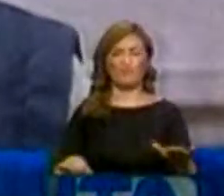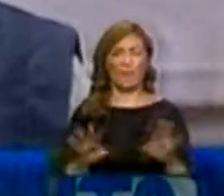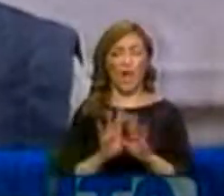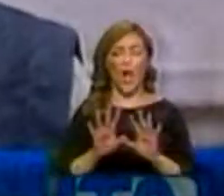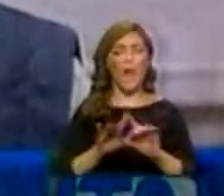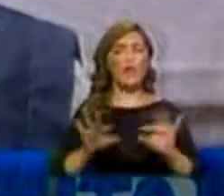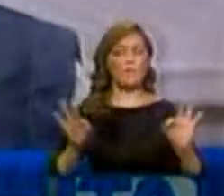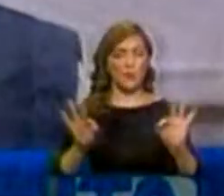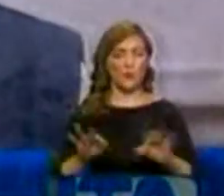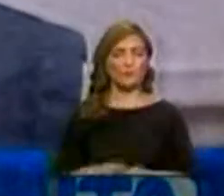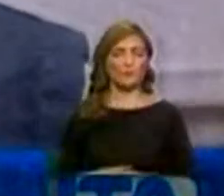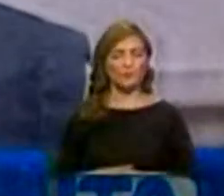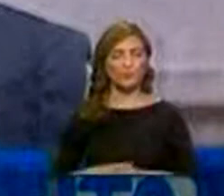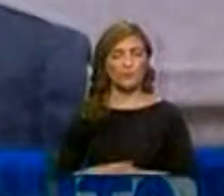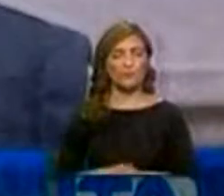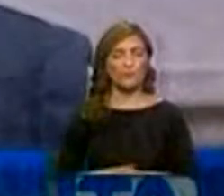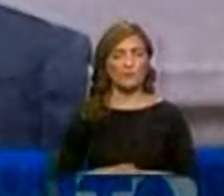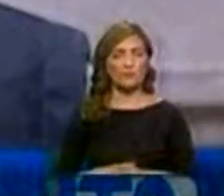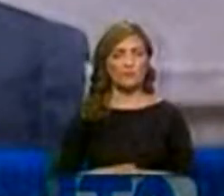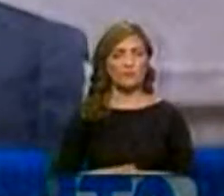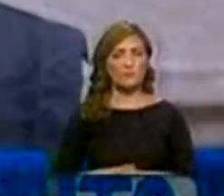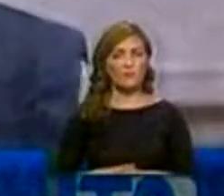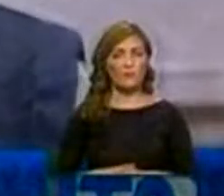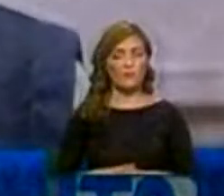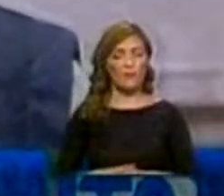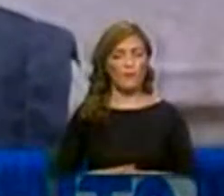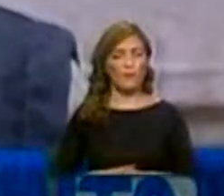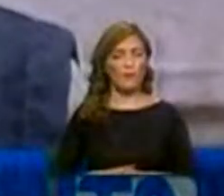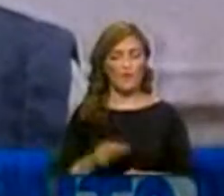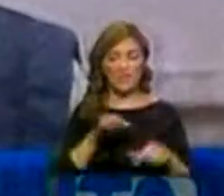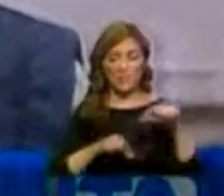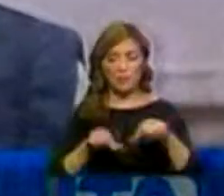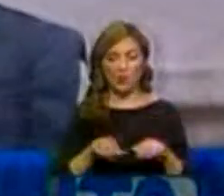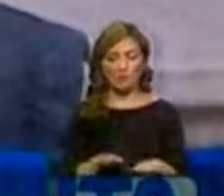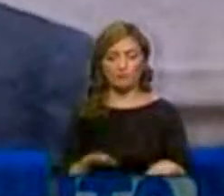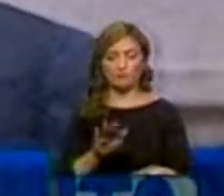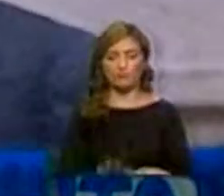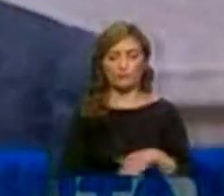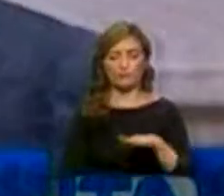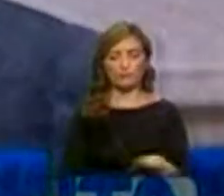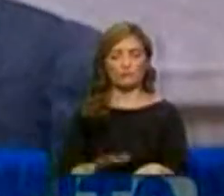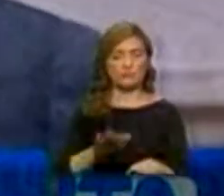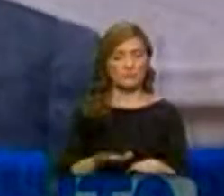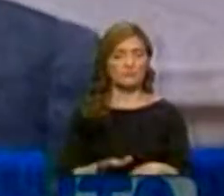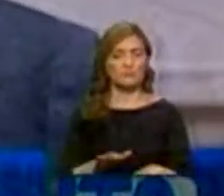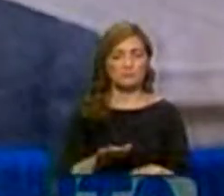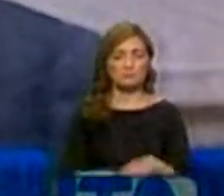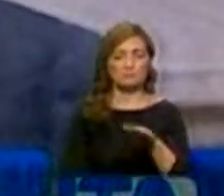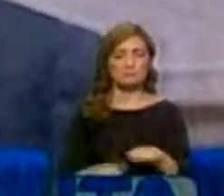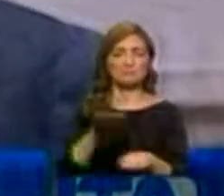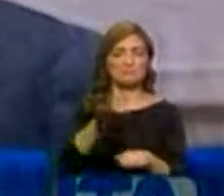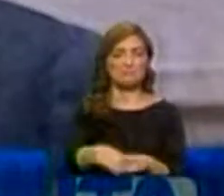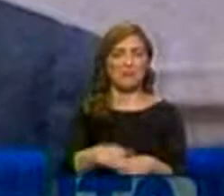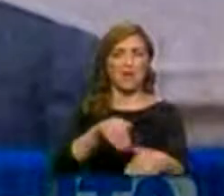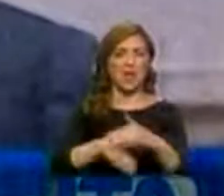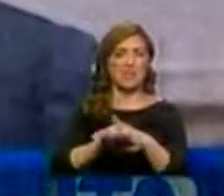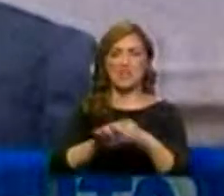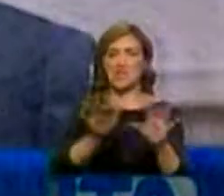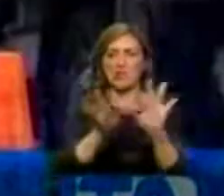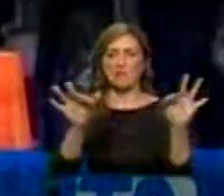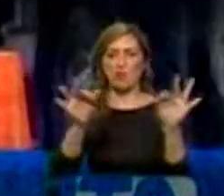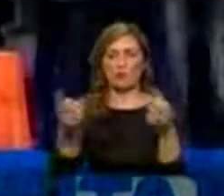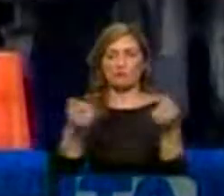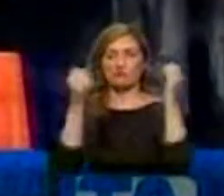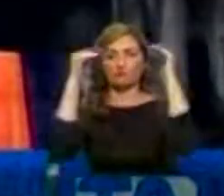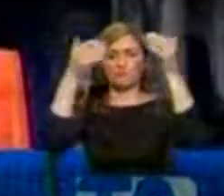la cual pues está conteniendo el amonio cuaternario, igualmente en el caso de los camiones que están siendo